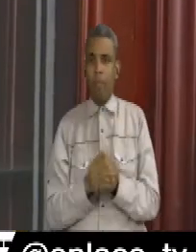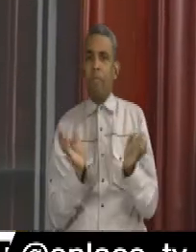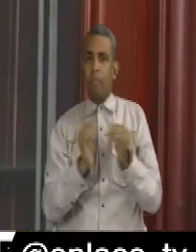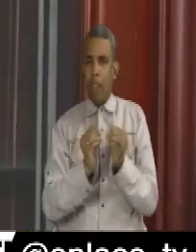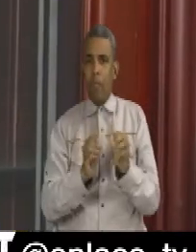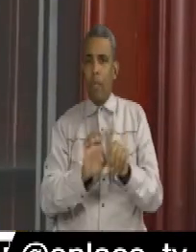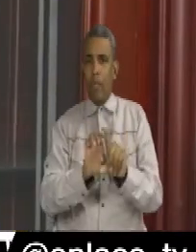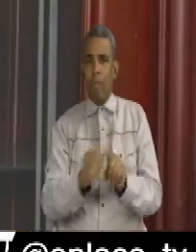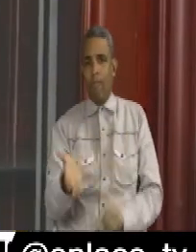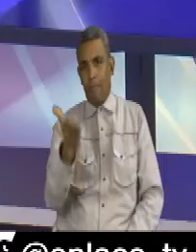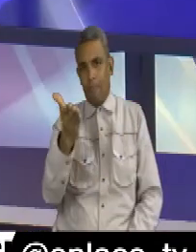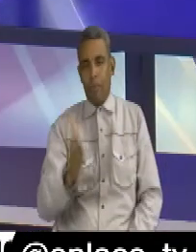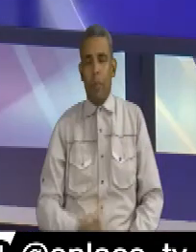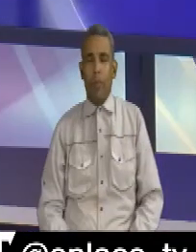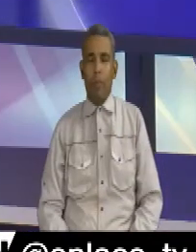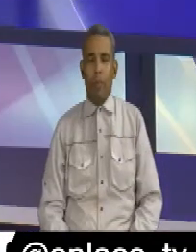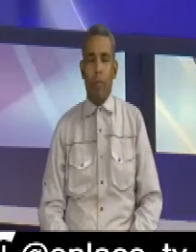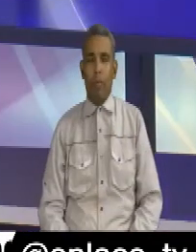Muy buenas tardes.